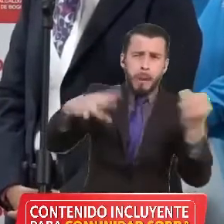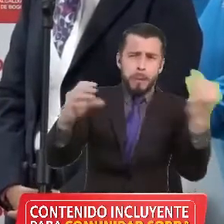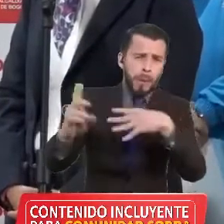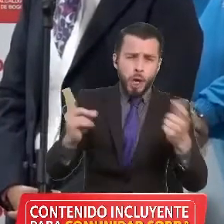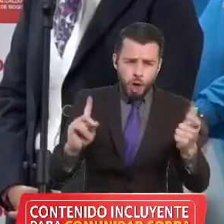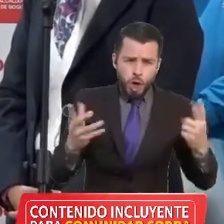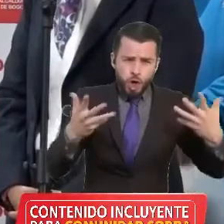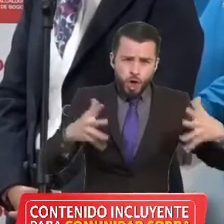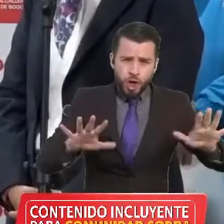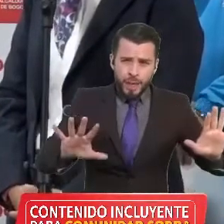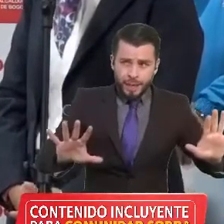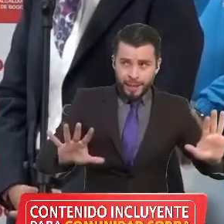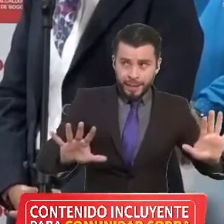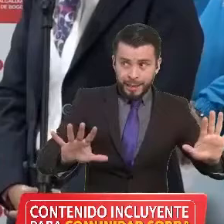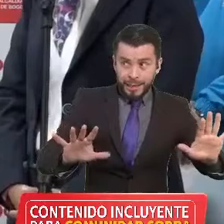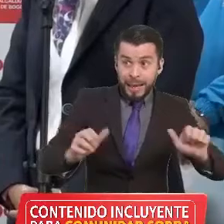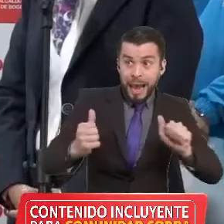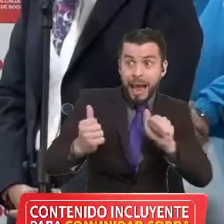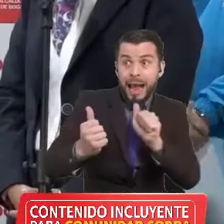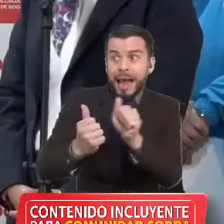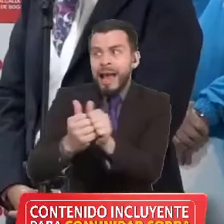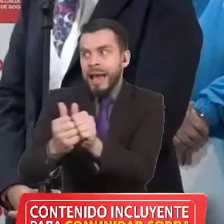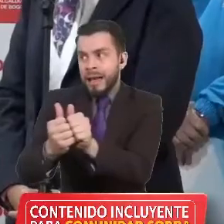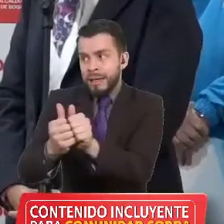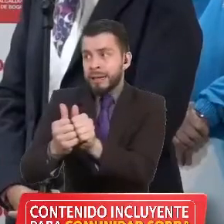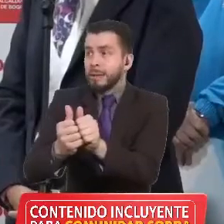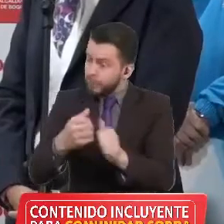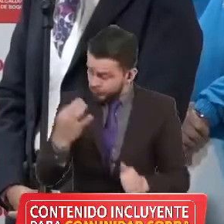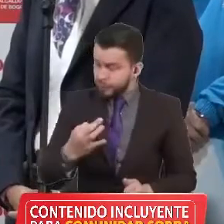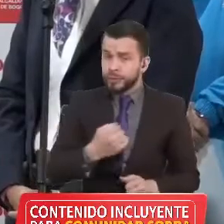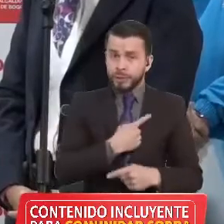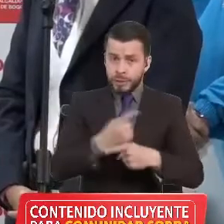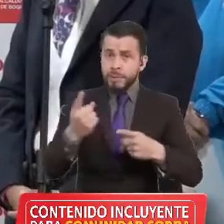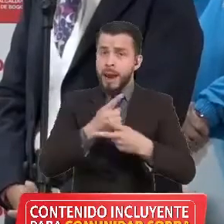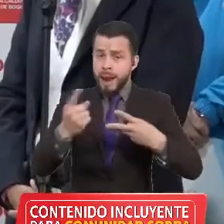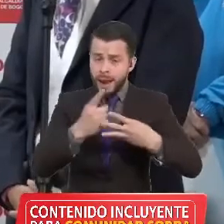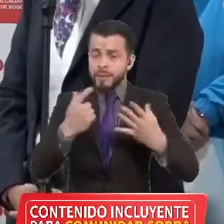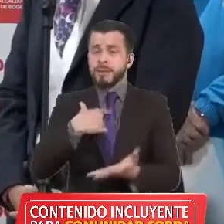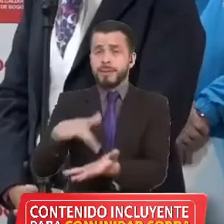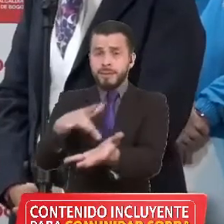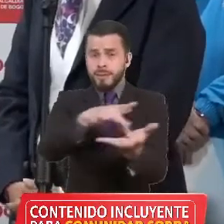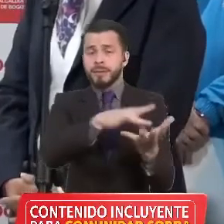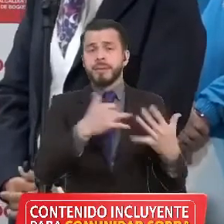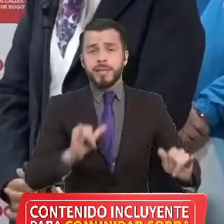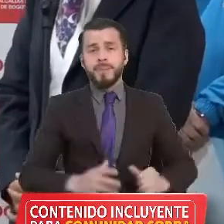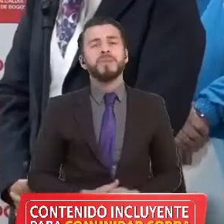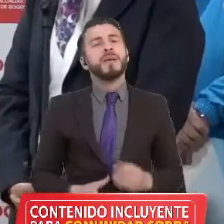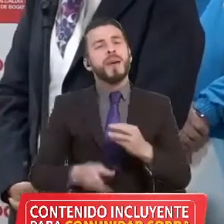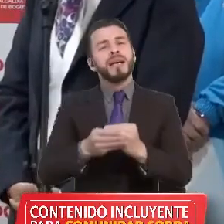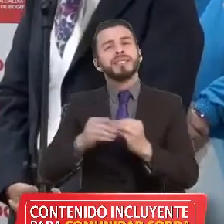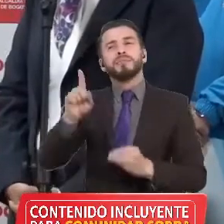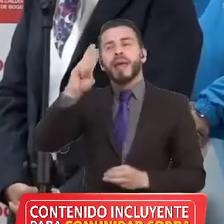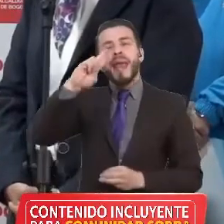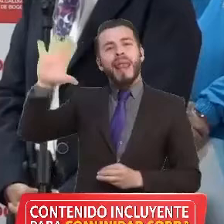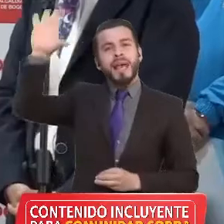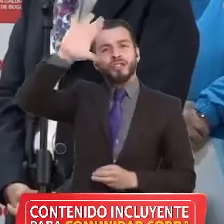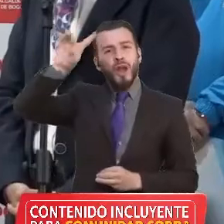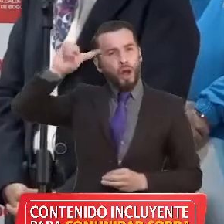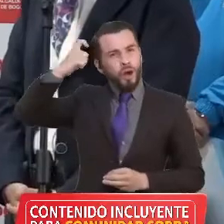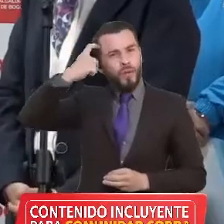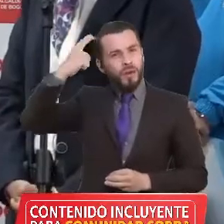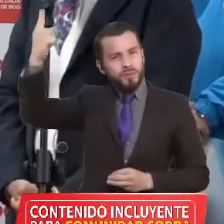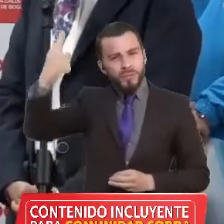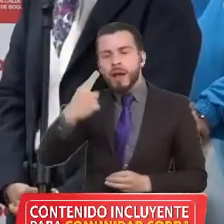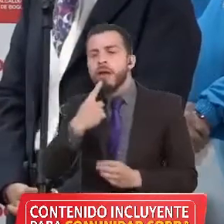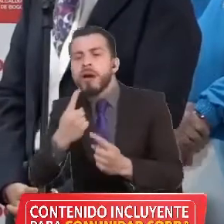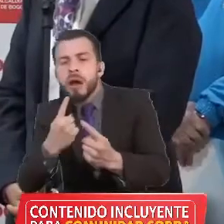movilización hemos acompañando hemos acompañado el diálogo nacional y saludamos el